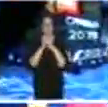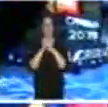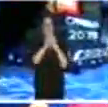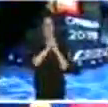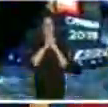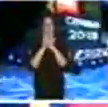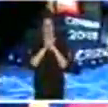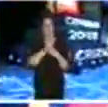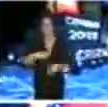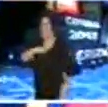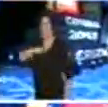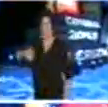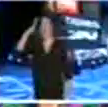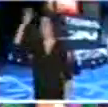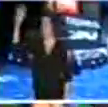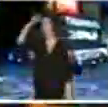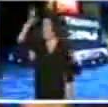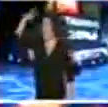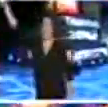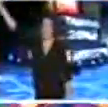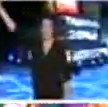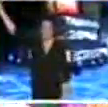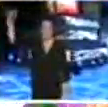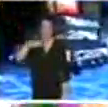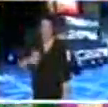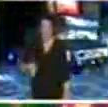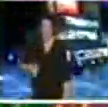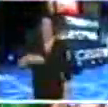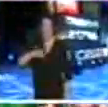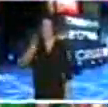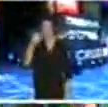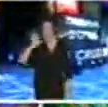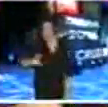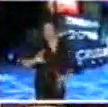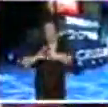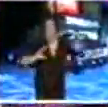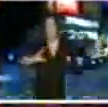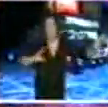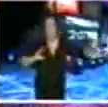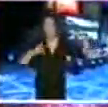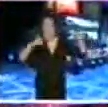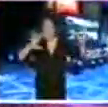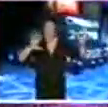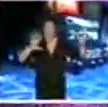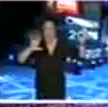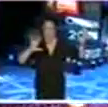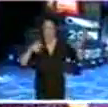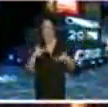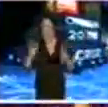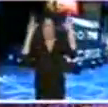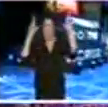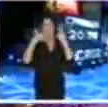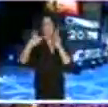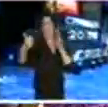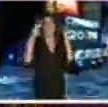Podrán quitarnos nuestros sueños. Podrán quitarnos nuestros sueldos. Pero jamás nos quitarán la